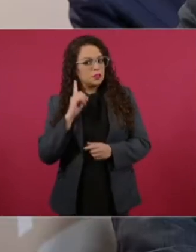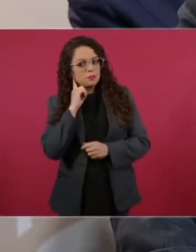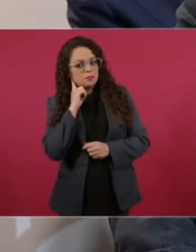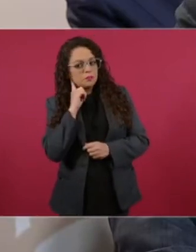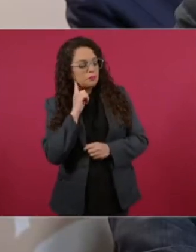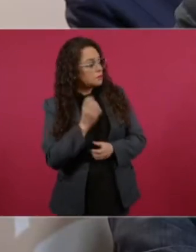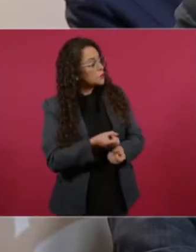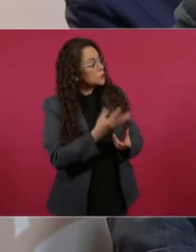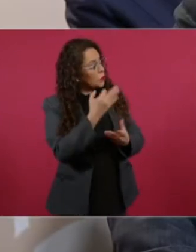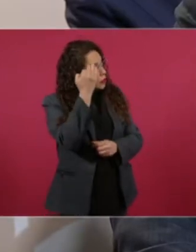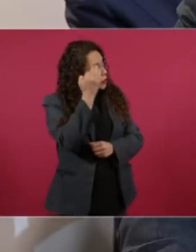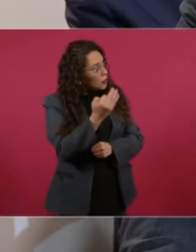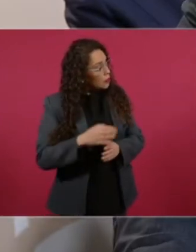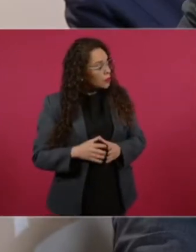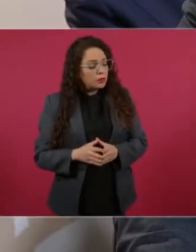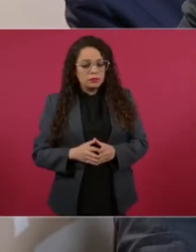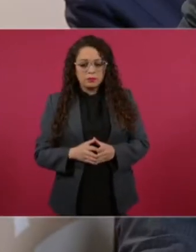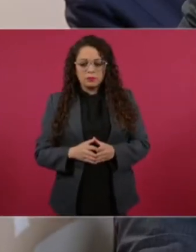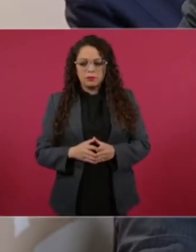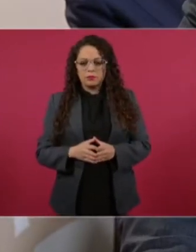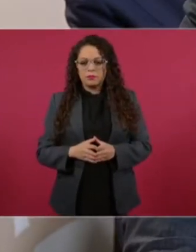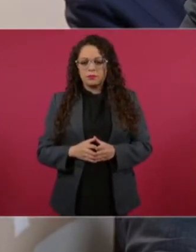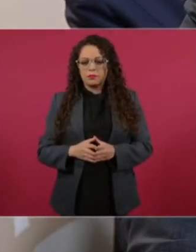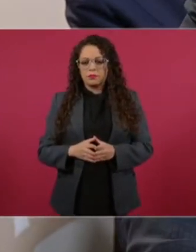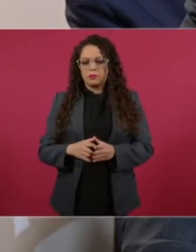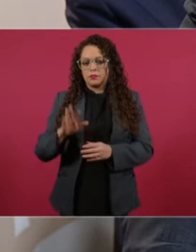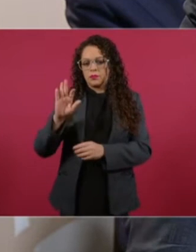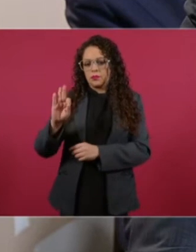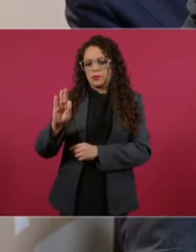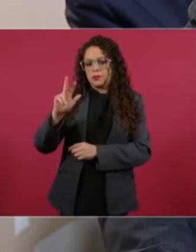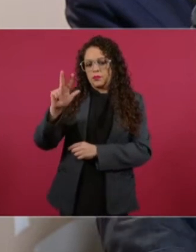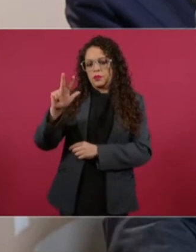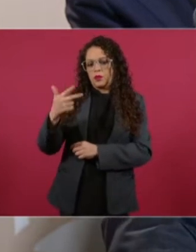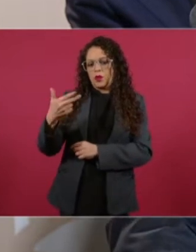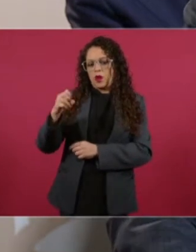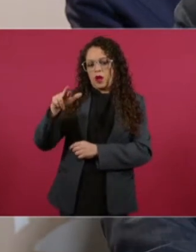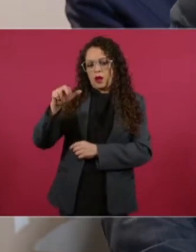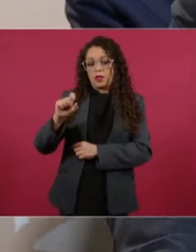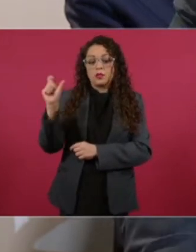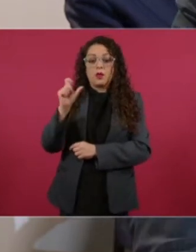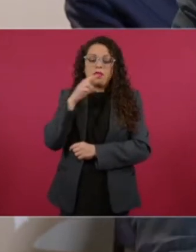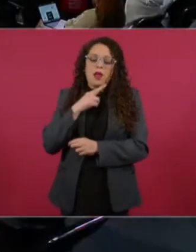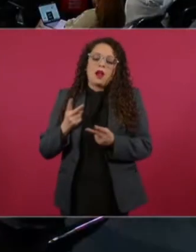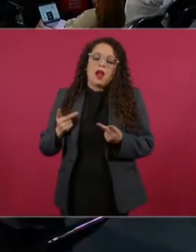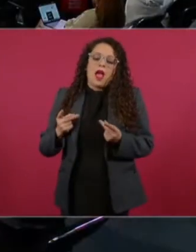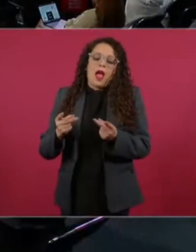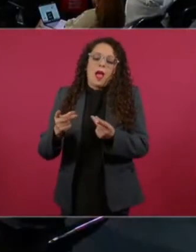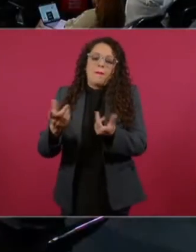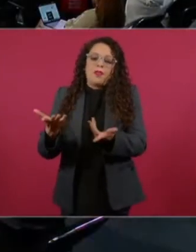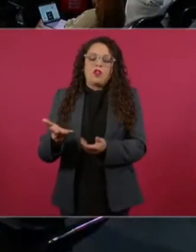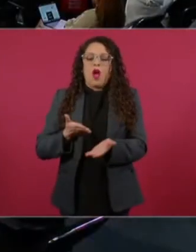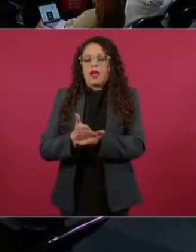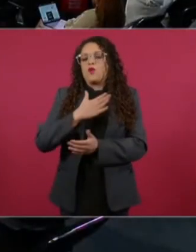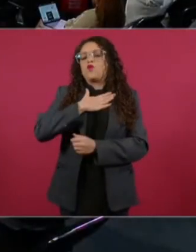48 horas. 48 horas. Pero eso es cuando la justicia es rápida y expedita. Pero cuando